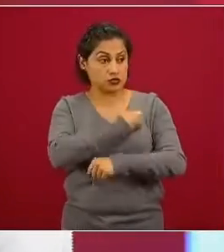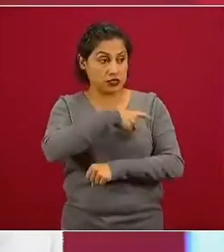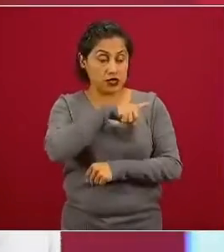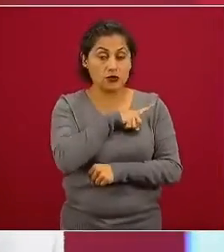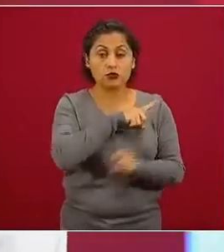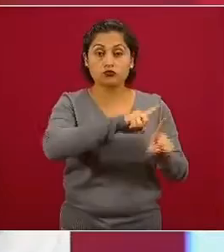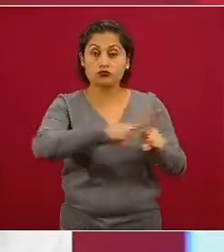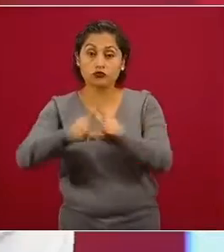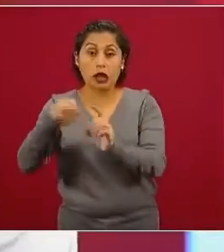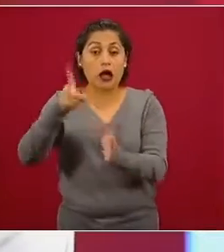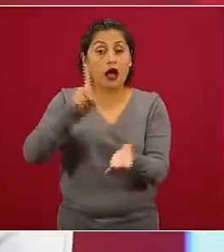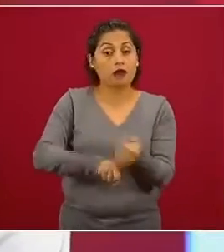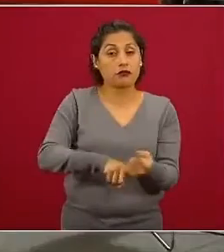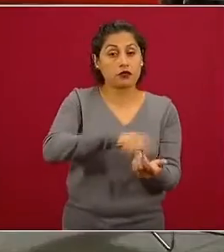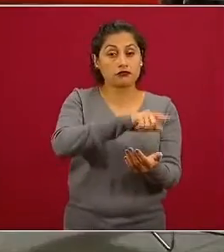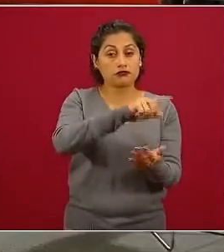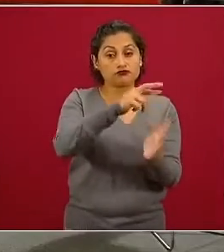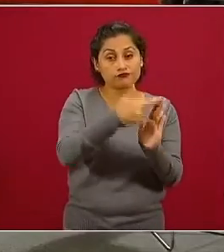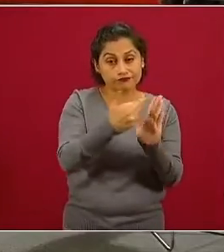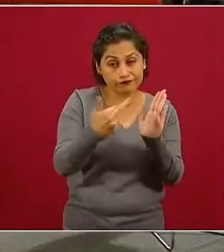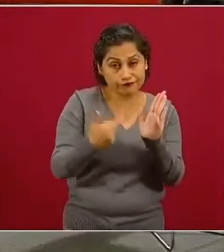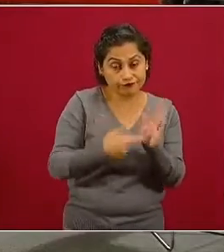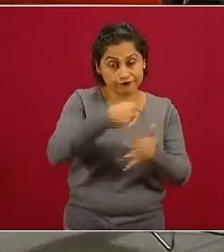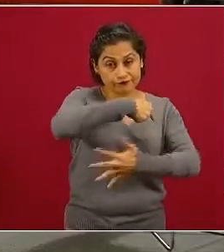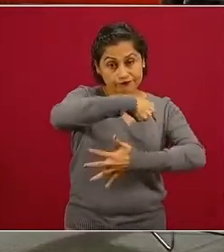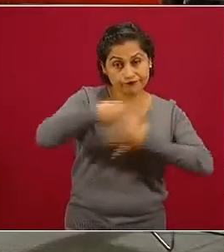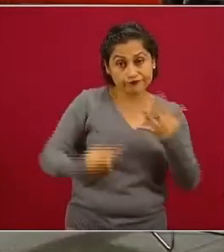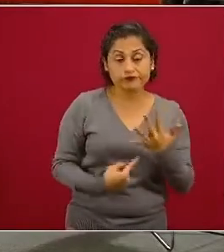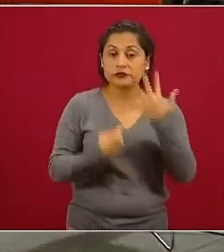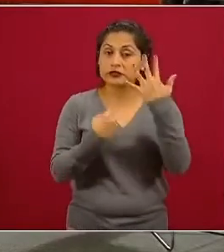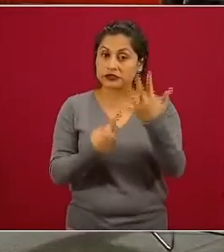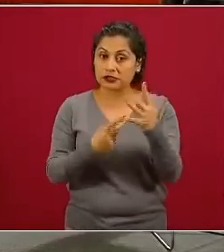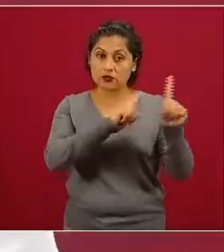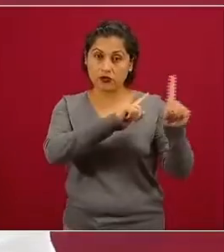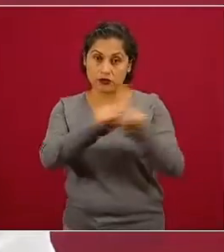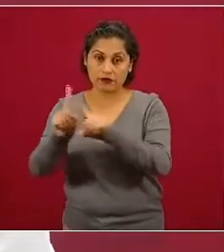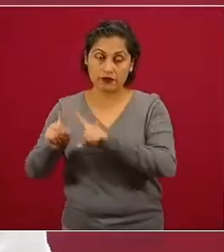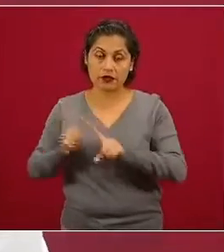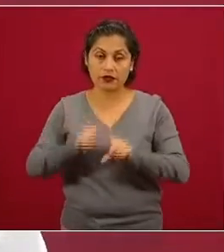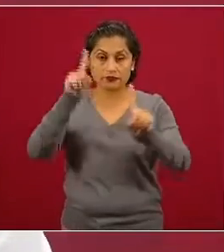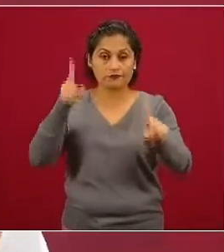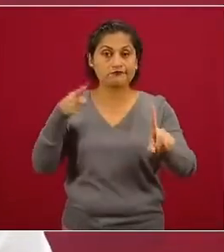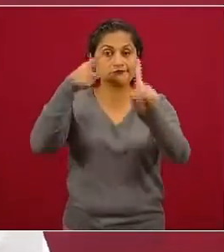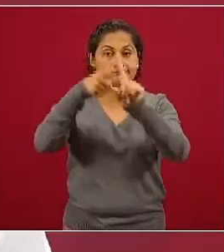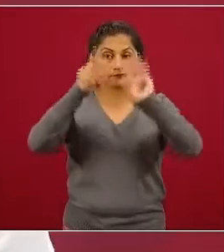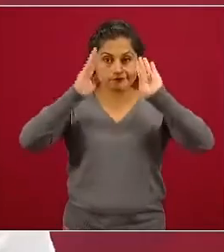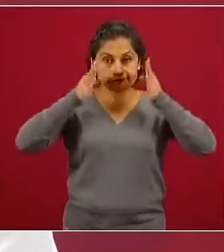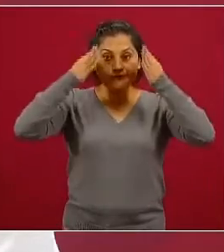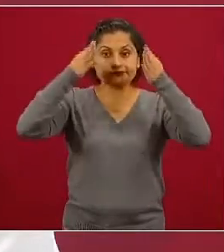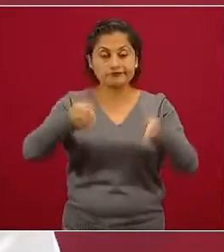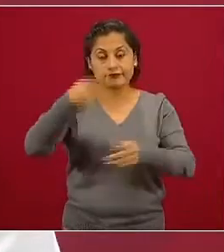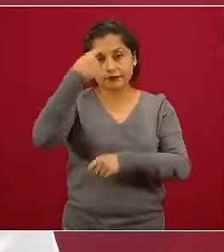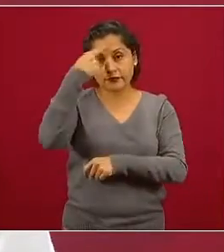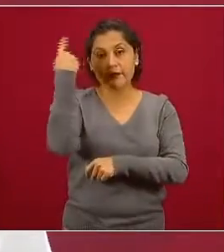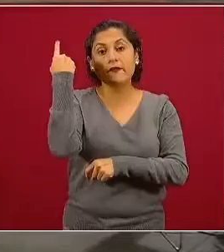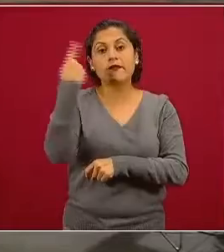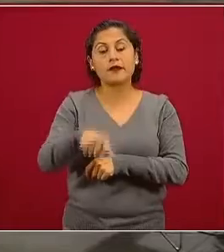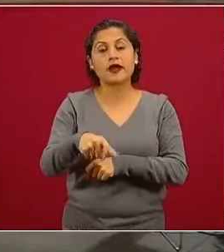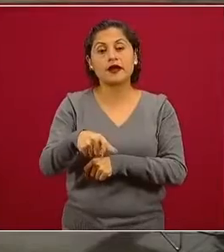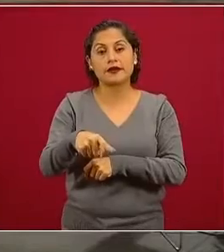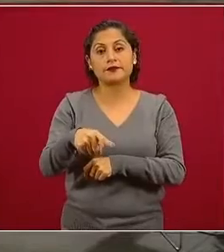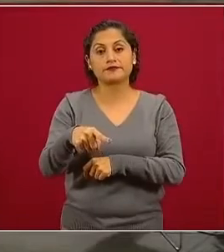o la prevención de la obesidad en el sistema de salud. Eso no es toda la política de